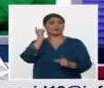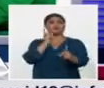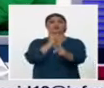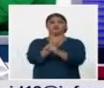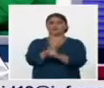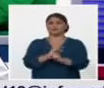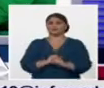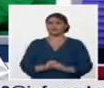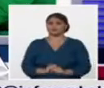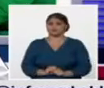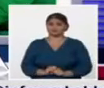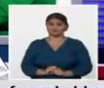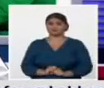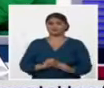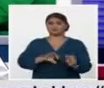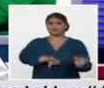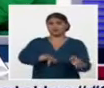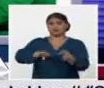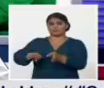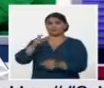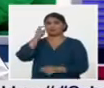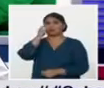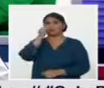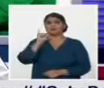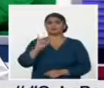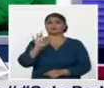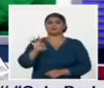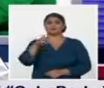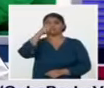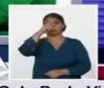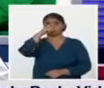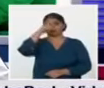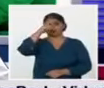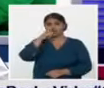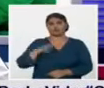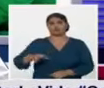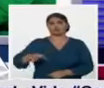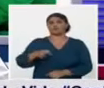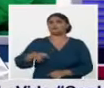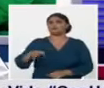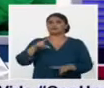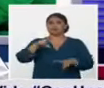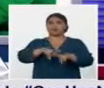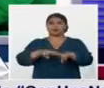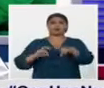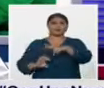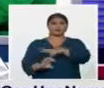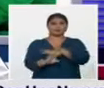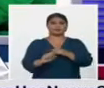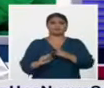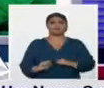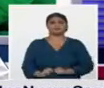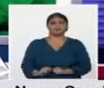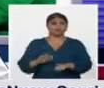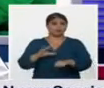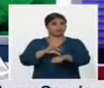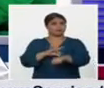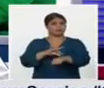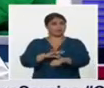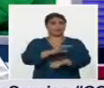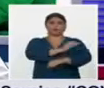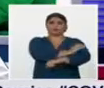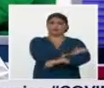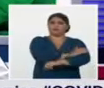Fallece un paciente de 68 años de edad del municipio Habana del Este, con antecedentes de hipertensión